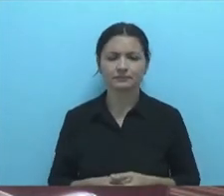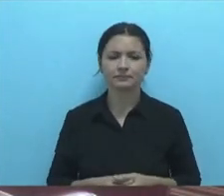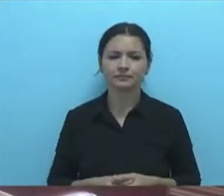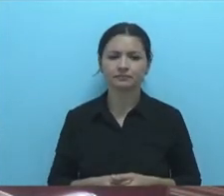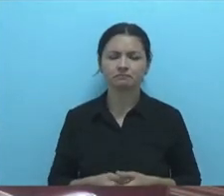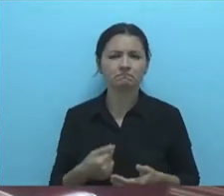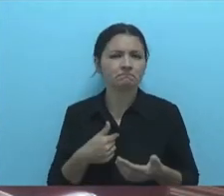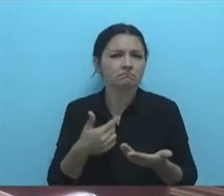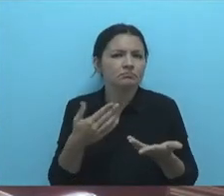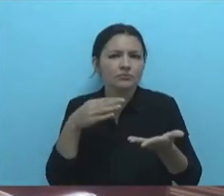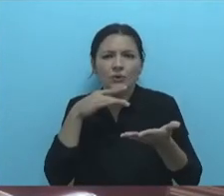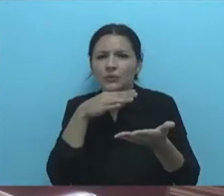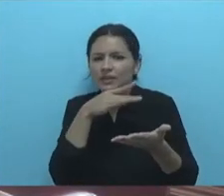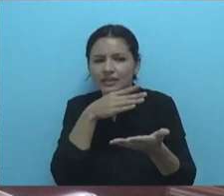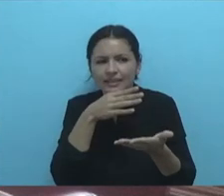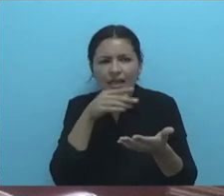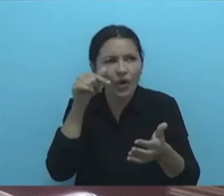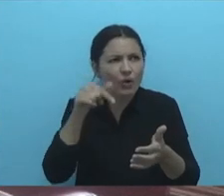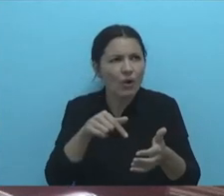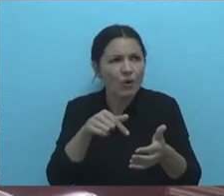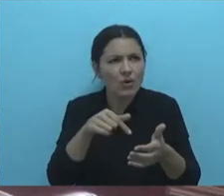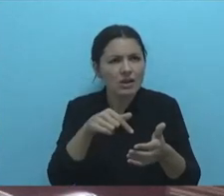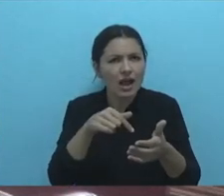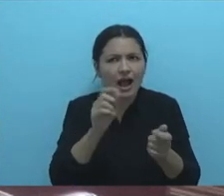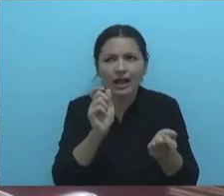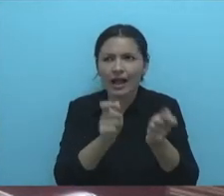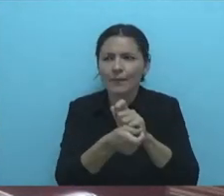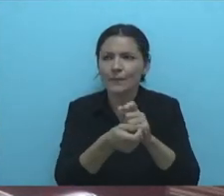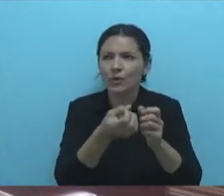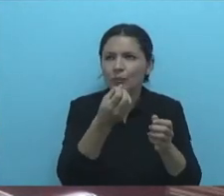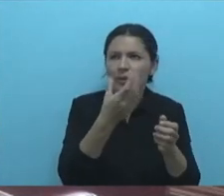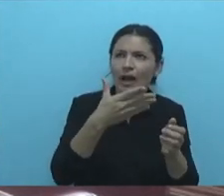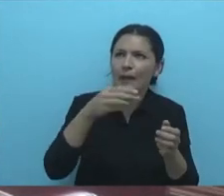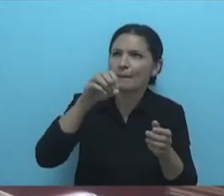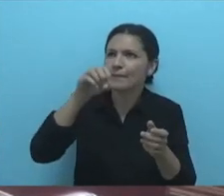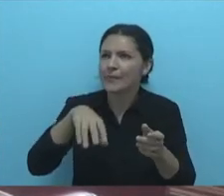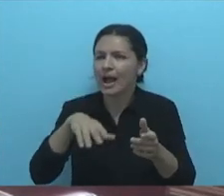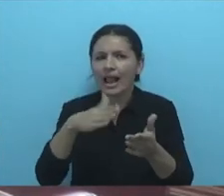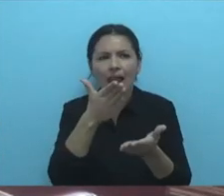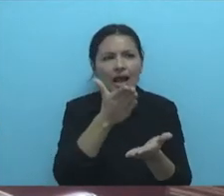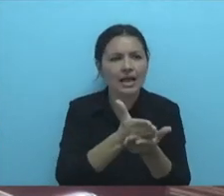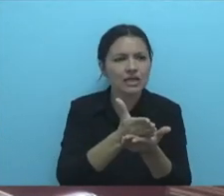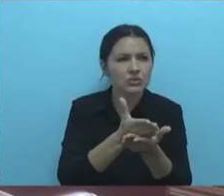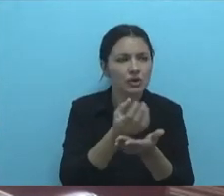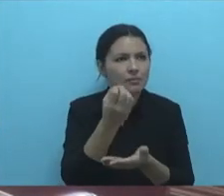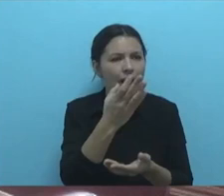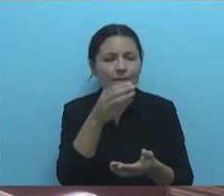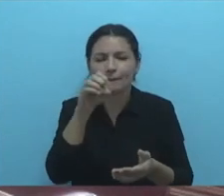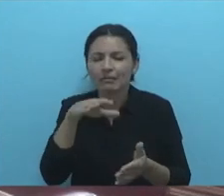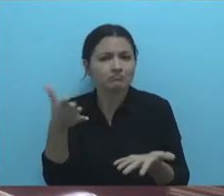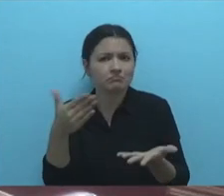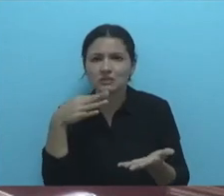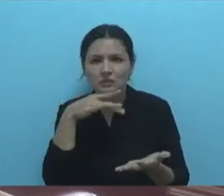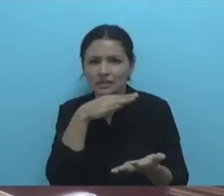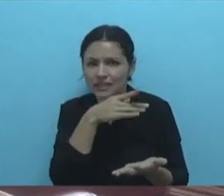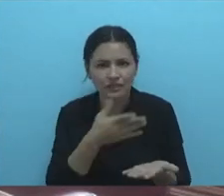alcanzo a comprender si esto sería a través de esta forma un derecho de quinta generación o un